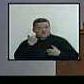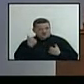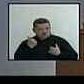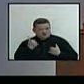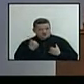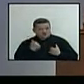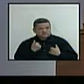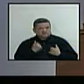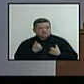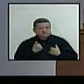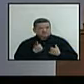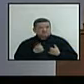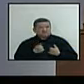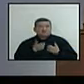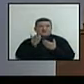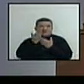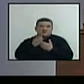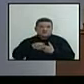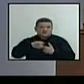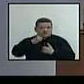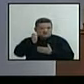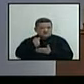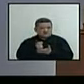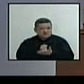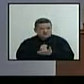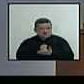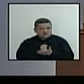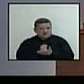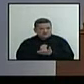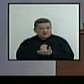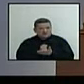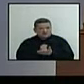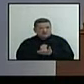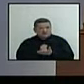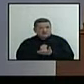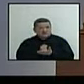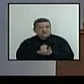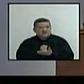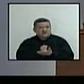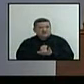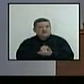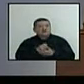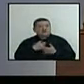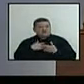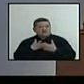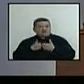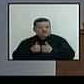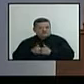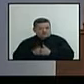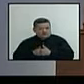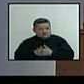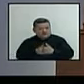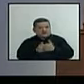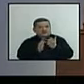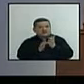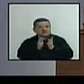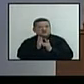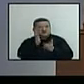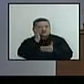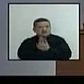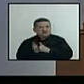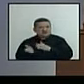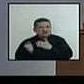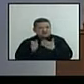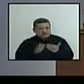Que sigamos al Señor, que lo sigamos hasta la muerte en el amor y que lo